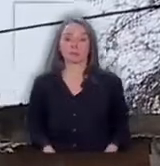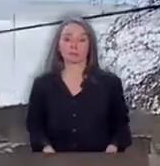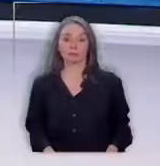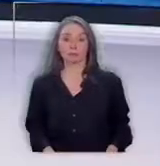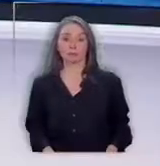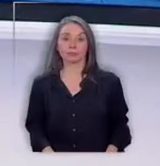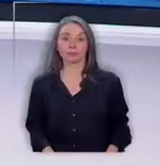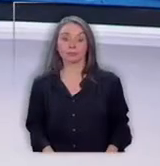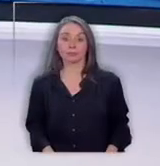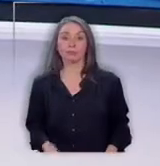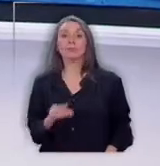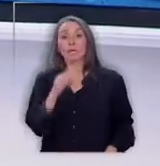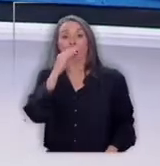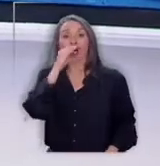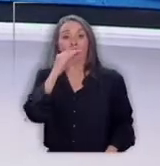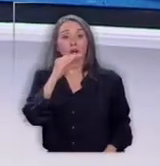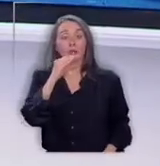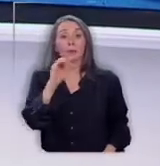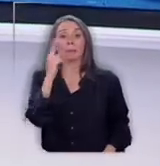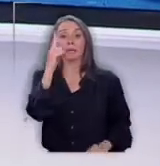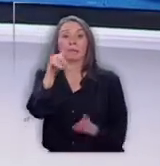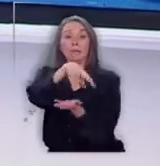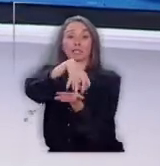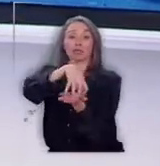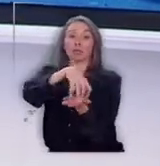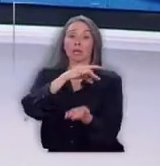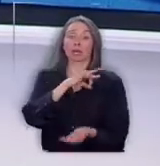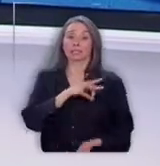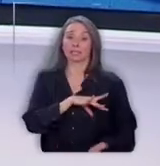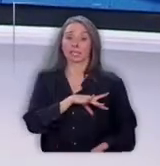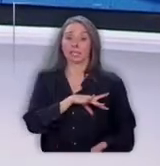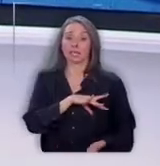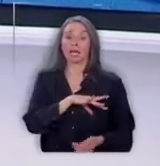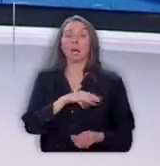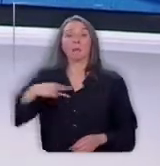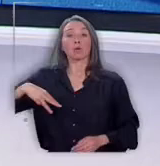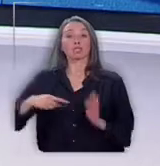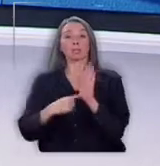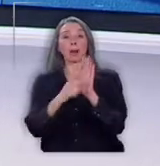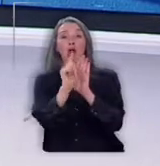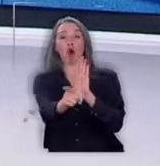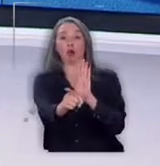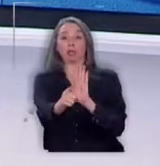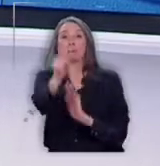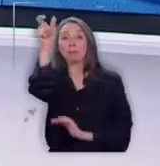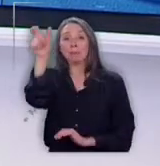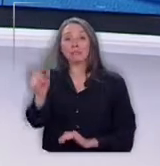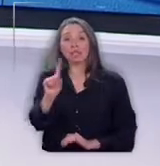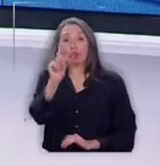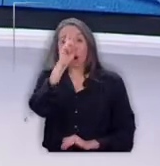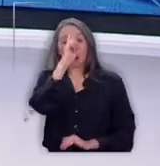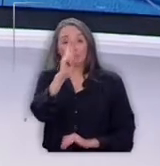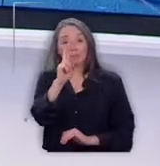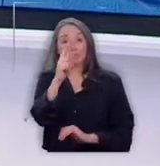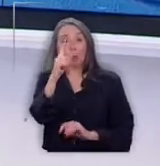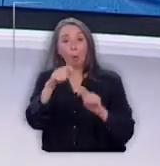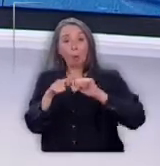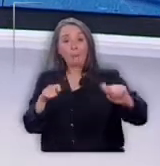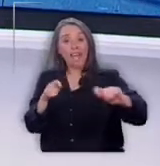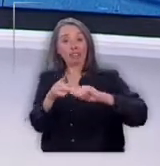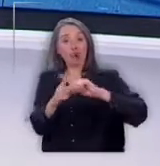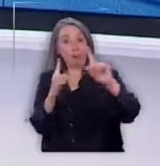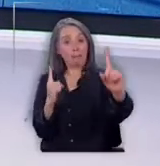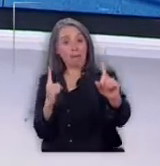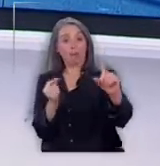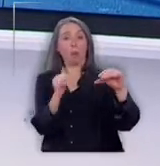pandemia Concepción es la primera ciudad en Chile con una ordenanza para multar a quienes no respeten la distancia de 1 Met y medio en